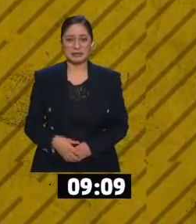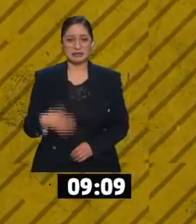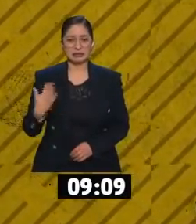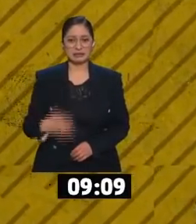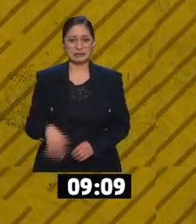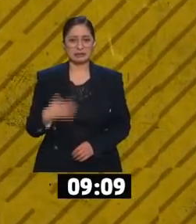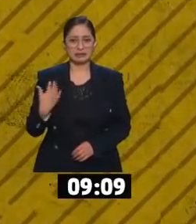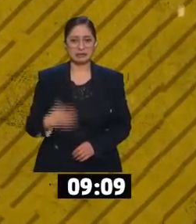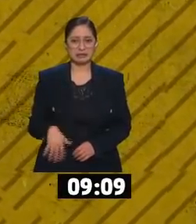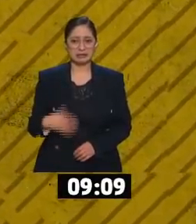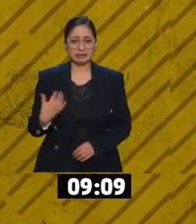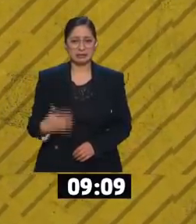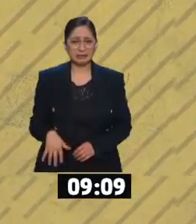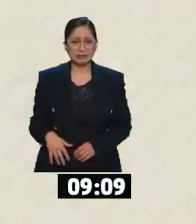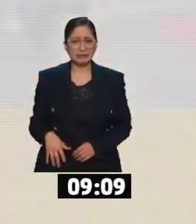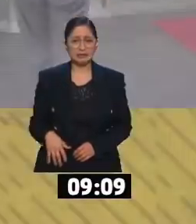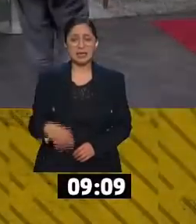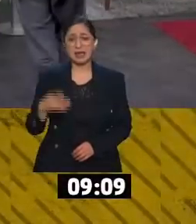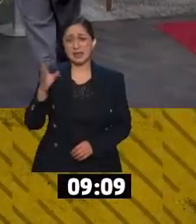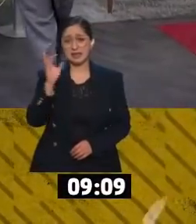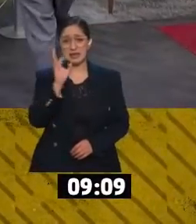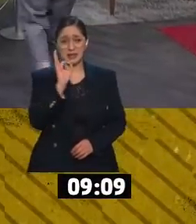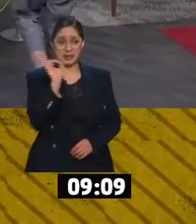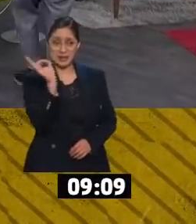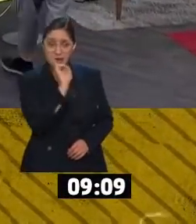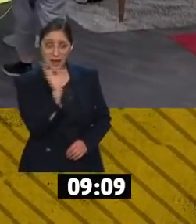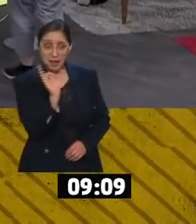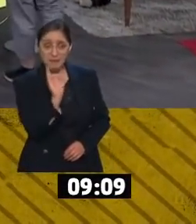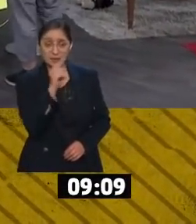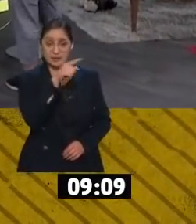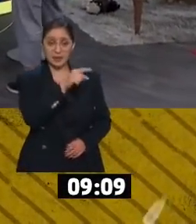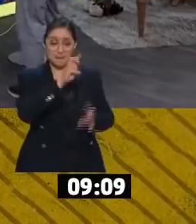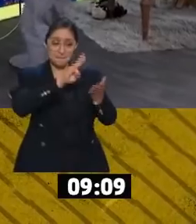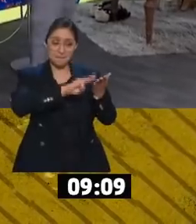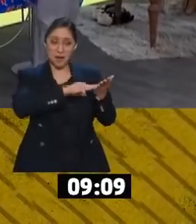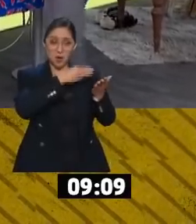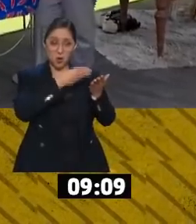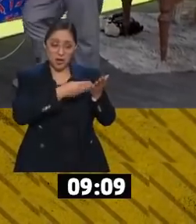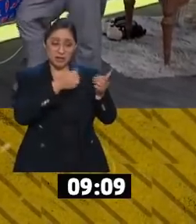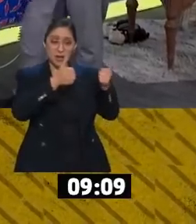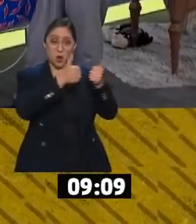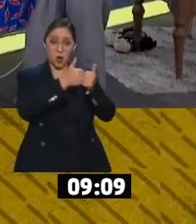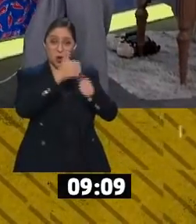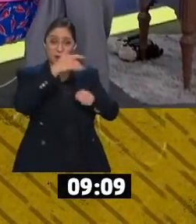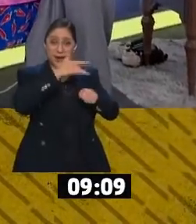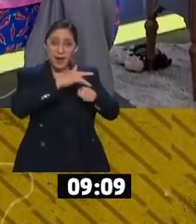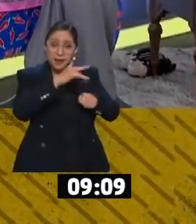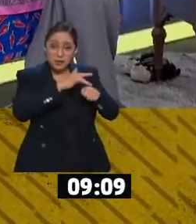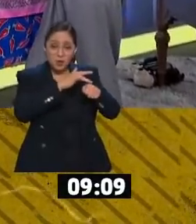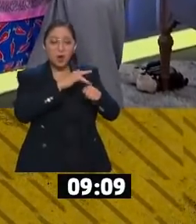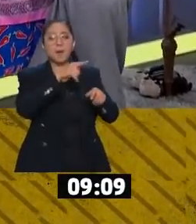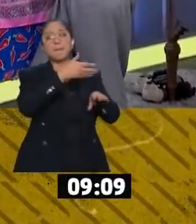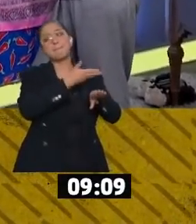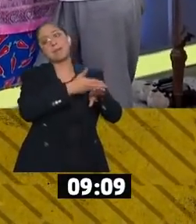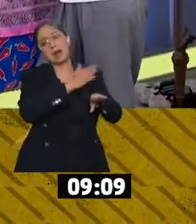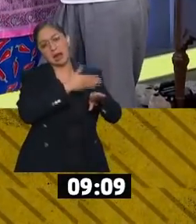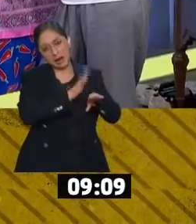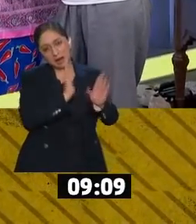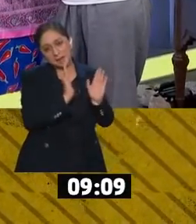qué, señora? Si hubiera tenido mayonesa y queso, A ver. es arma blanca. Si no es amarilla. Hace